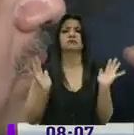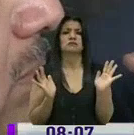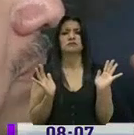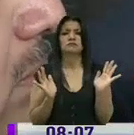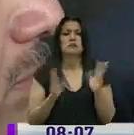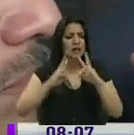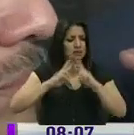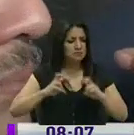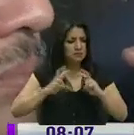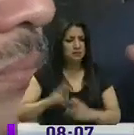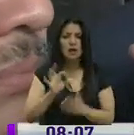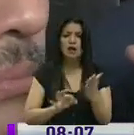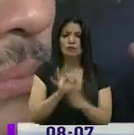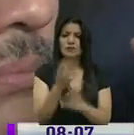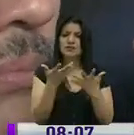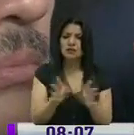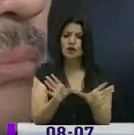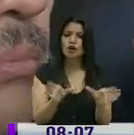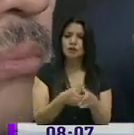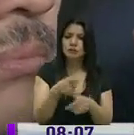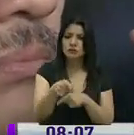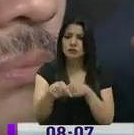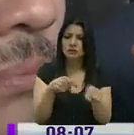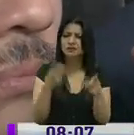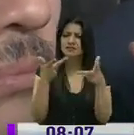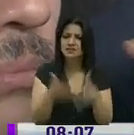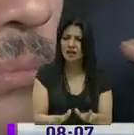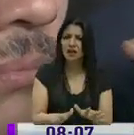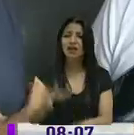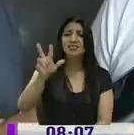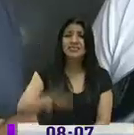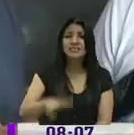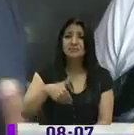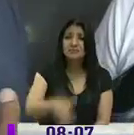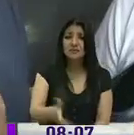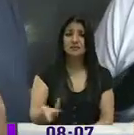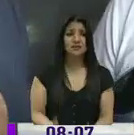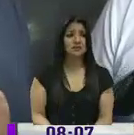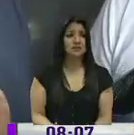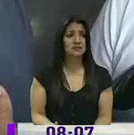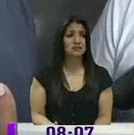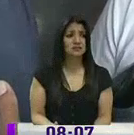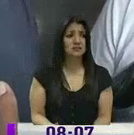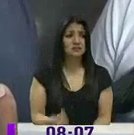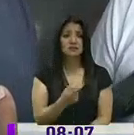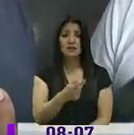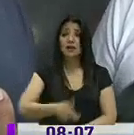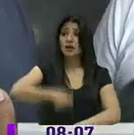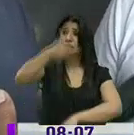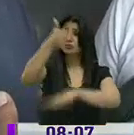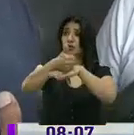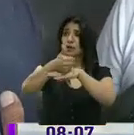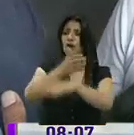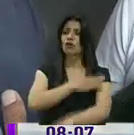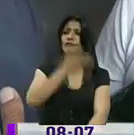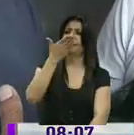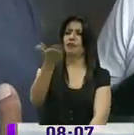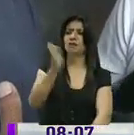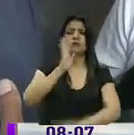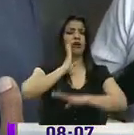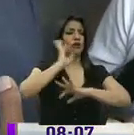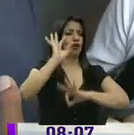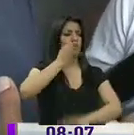de aprobados por la comisión de movilidad más de tres meses hemos creído en la palabra de la autoridad pero ya nos cansamos